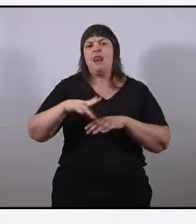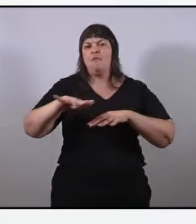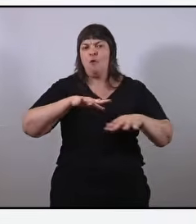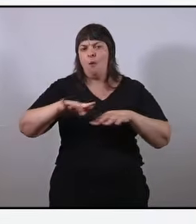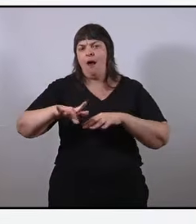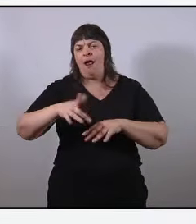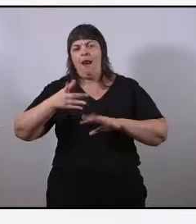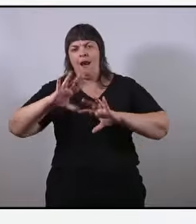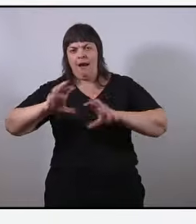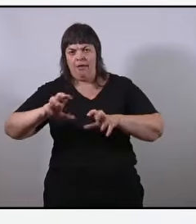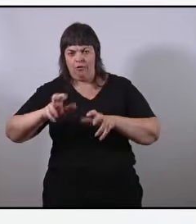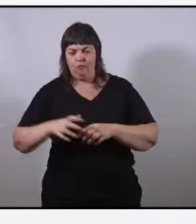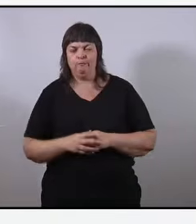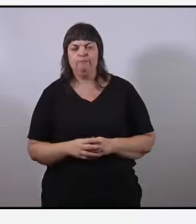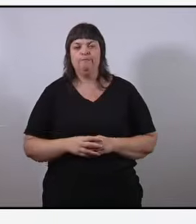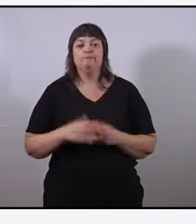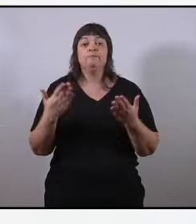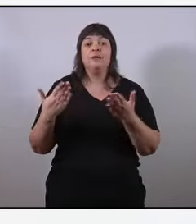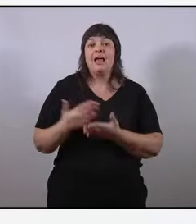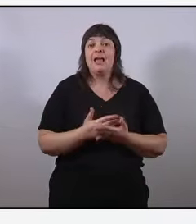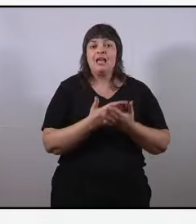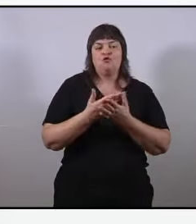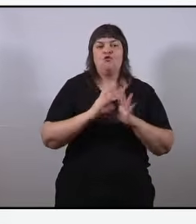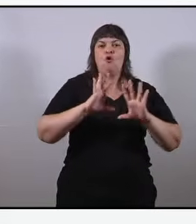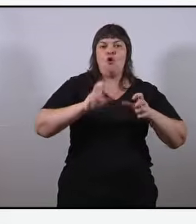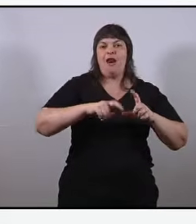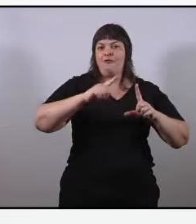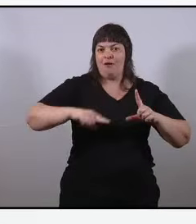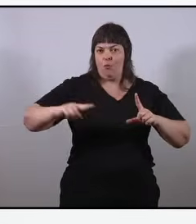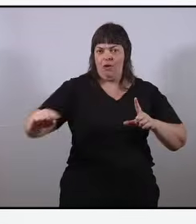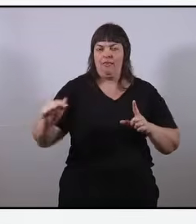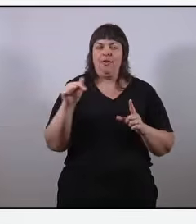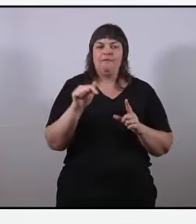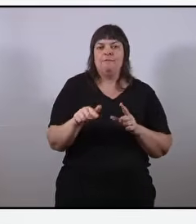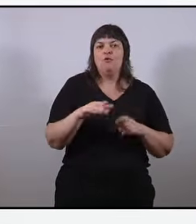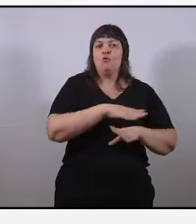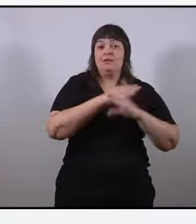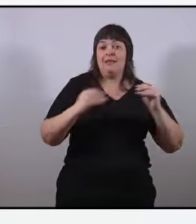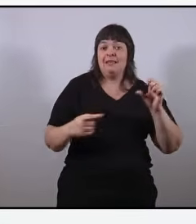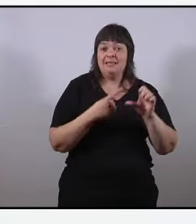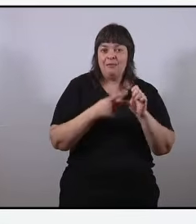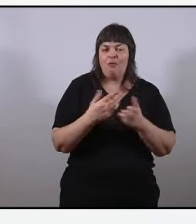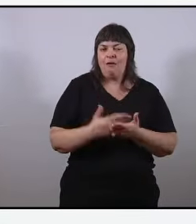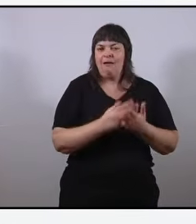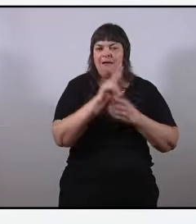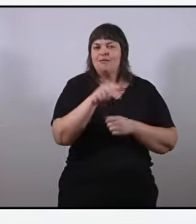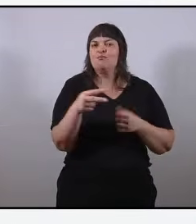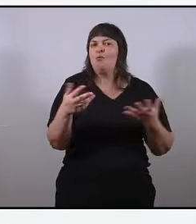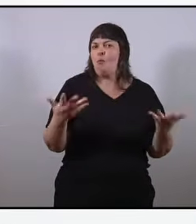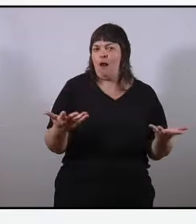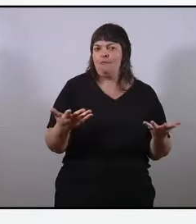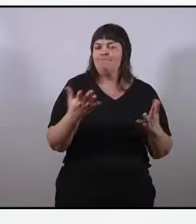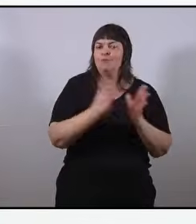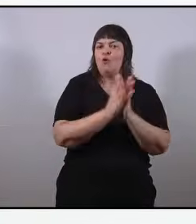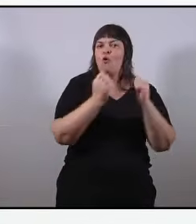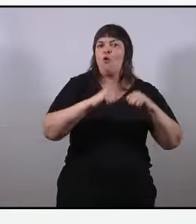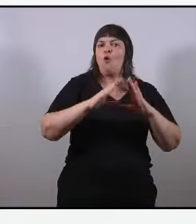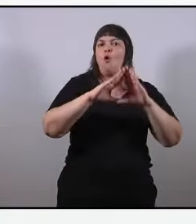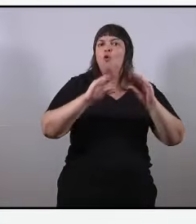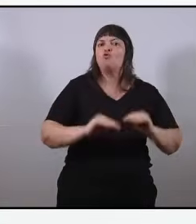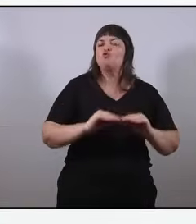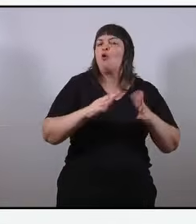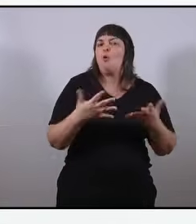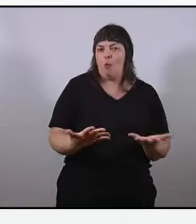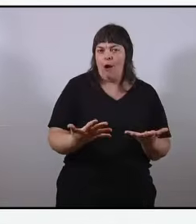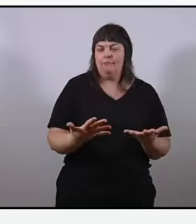Radio. Estudios de radiofrecuencia realizados por la Universidad de Extremadura concluyeron que era la